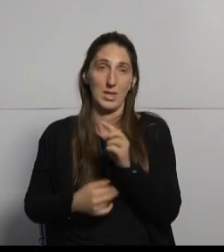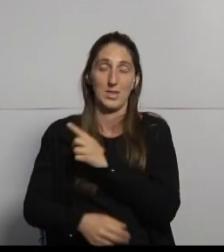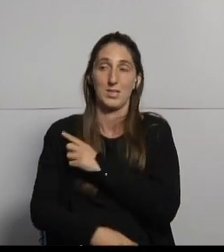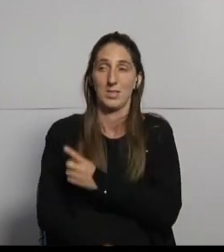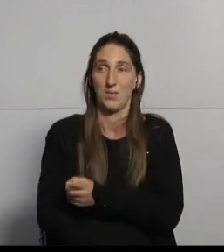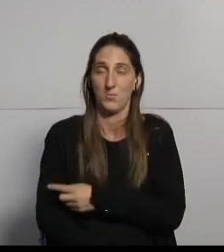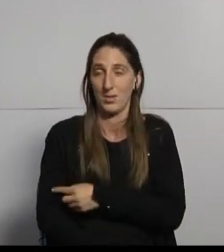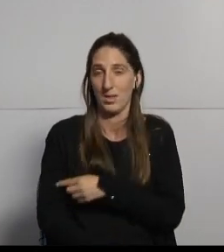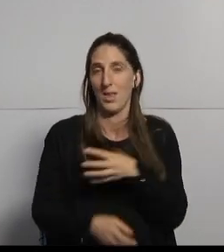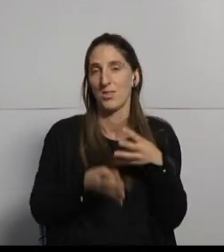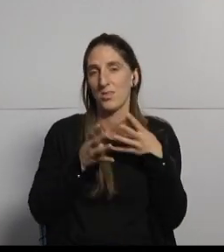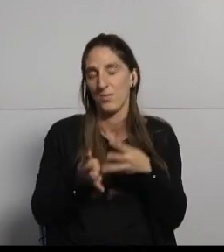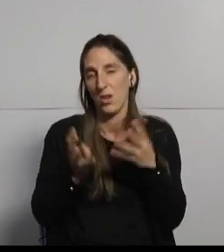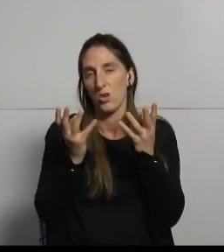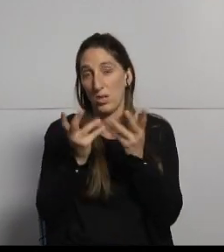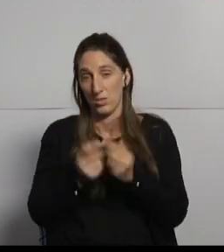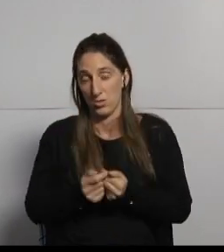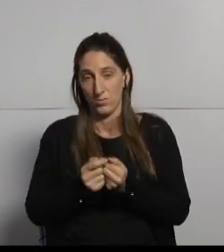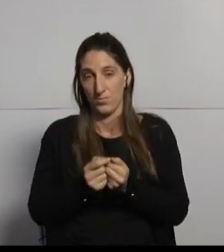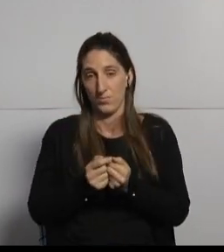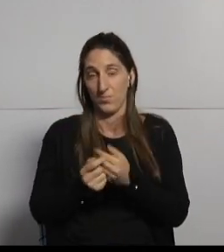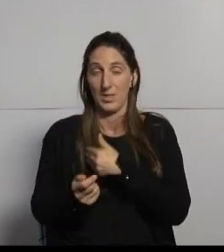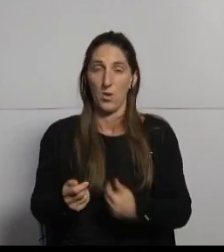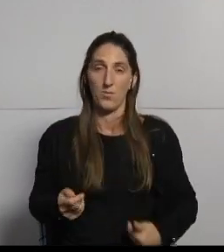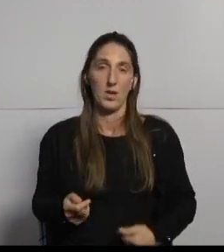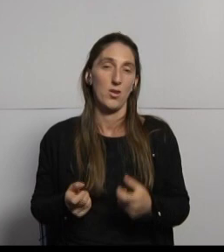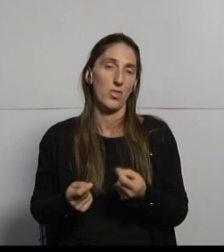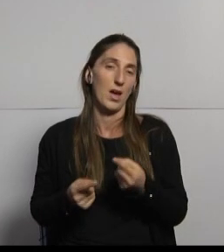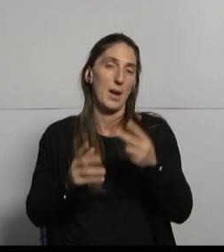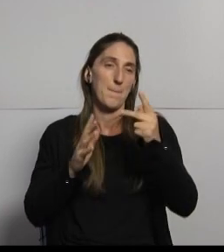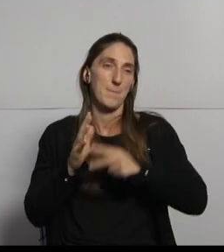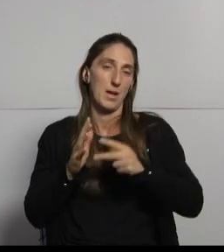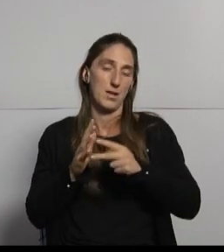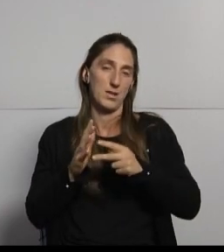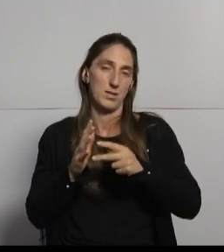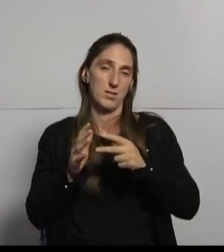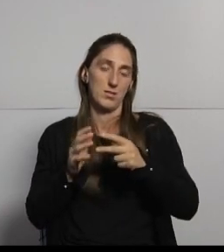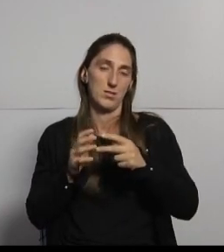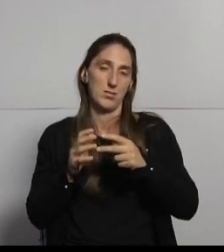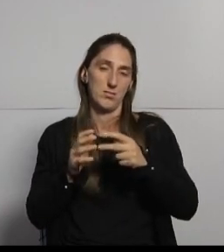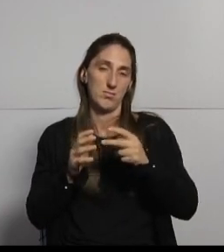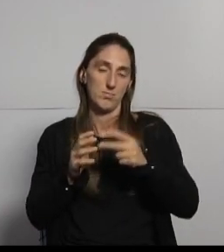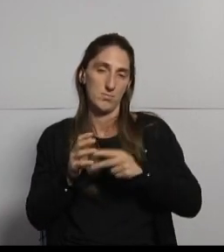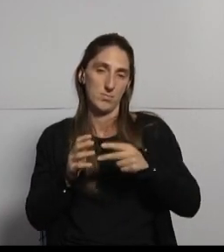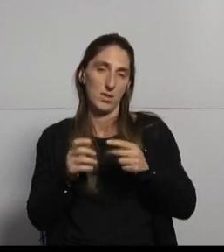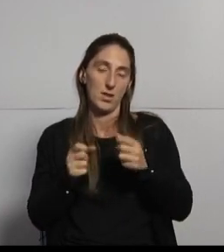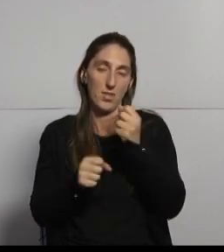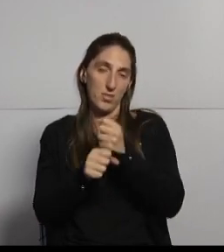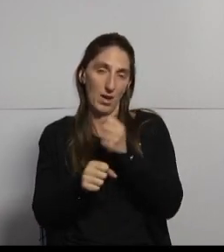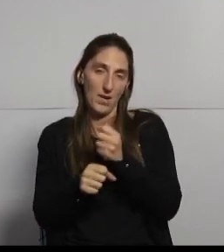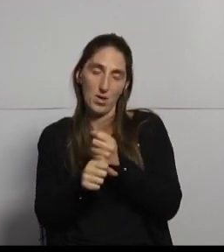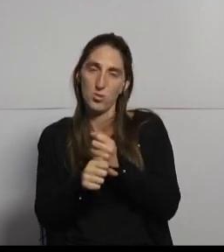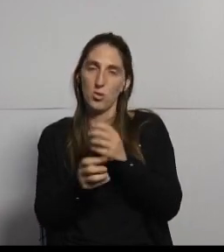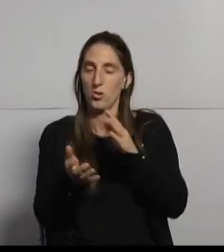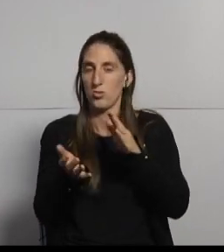alguna manera desafían a las organizaciones de gobierno a generar planes de trabajo que vayan en línea con